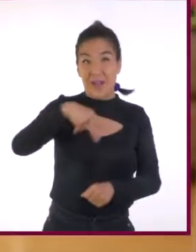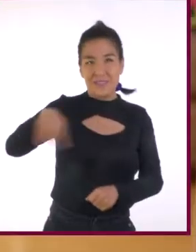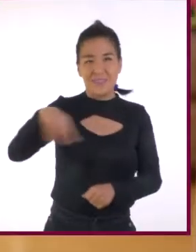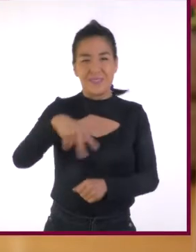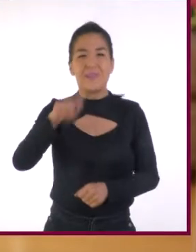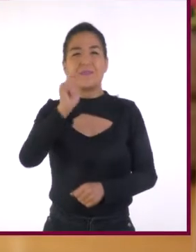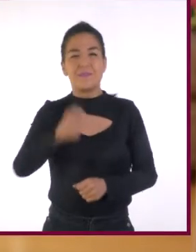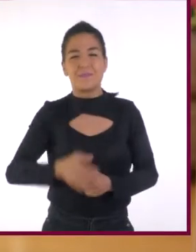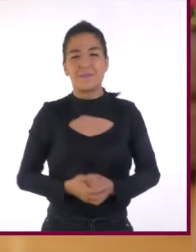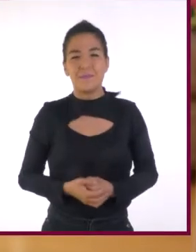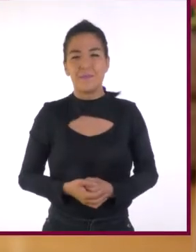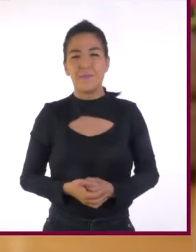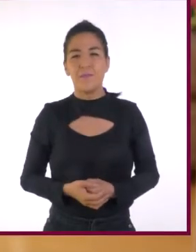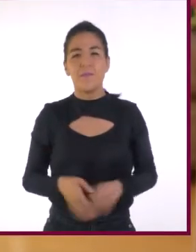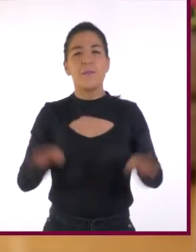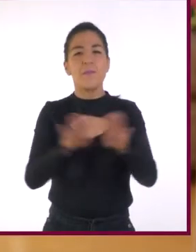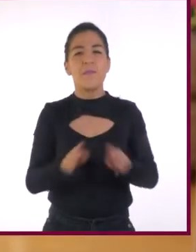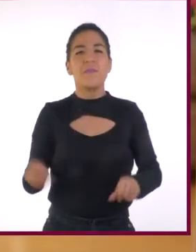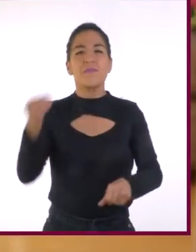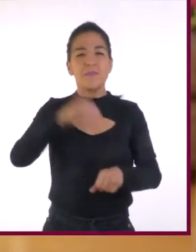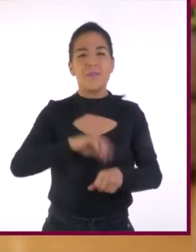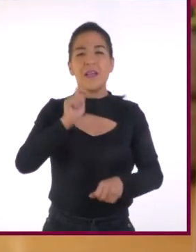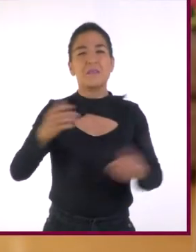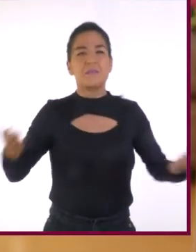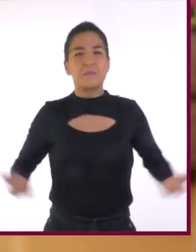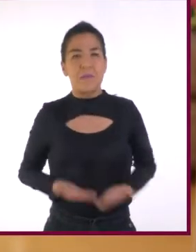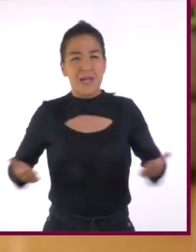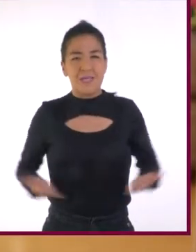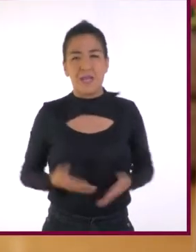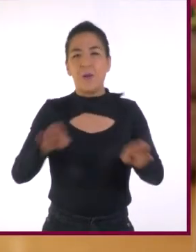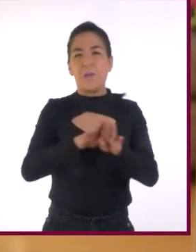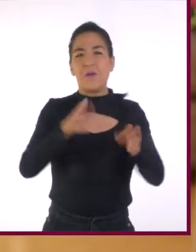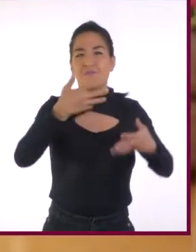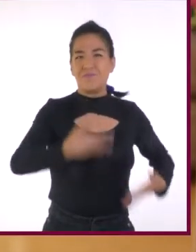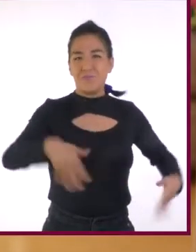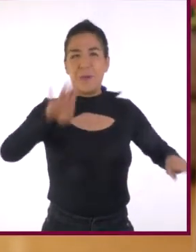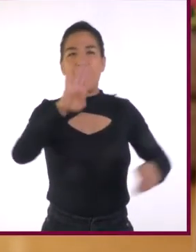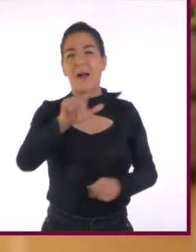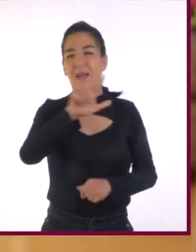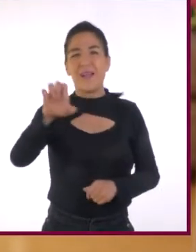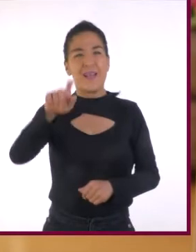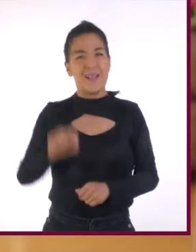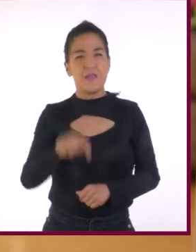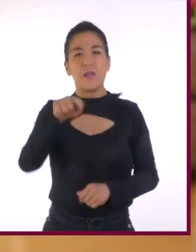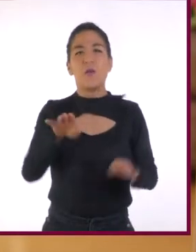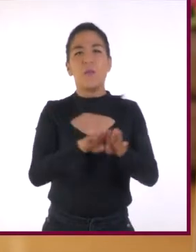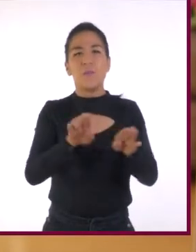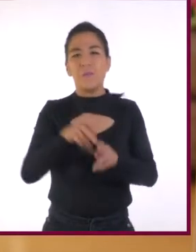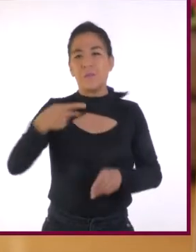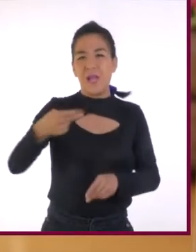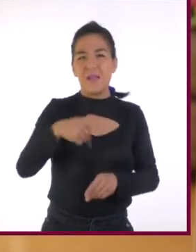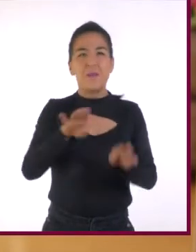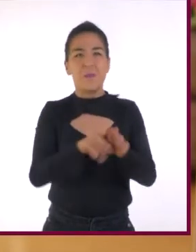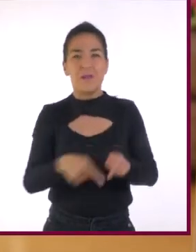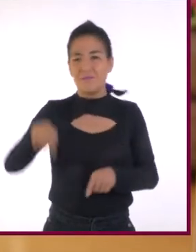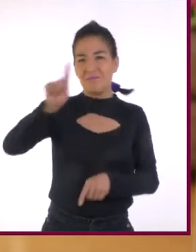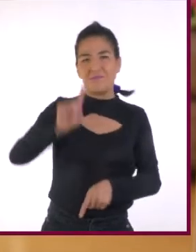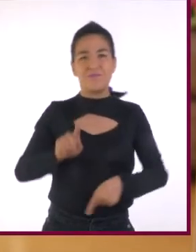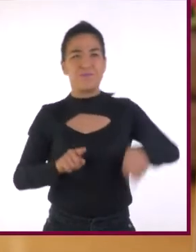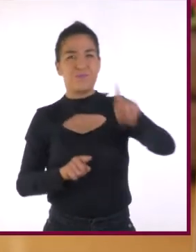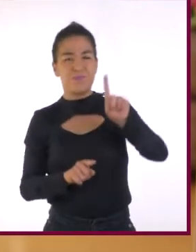procedimiento es similar. En el programa hemos estado hablando del cálculo del centro de masa en la física y en las matemáticas. ¿En qué otra área